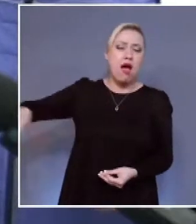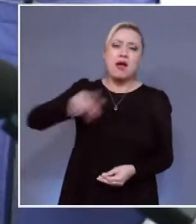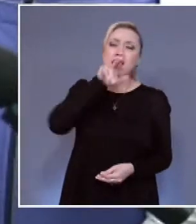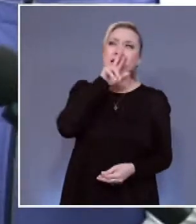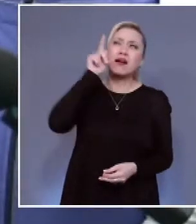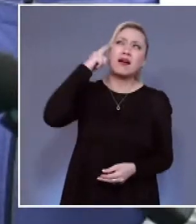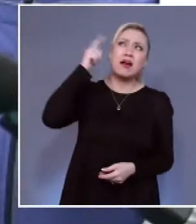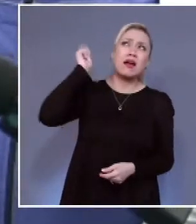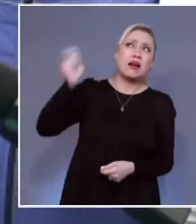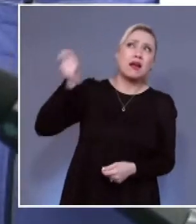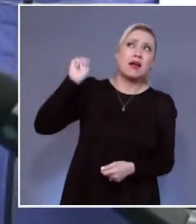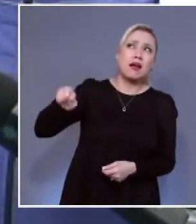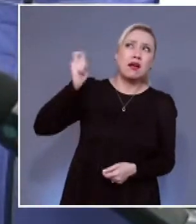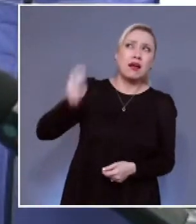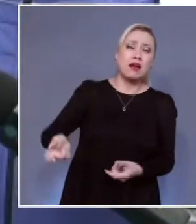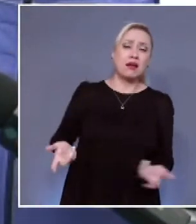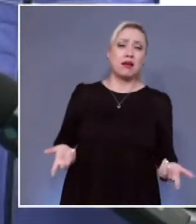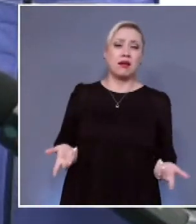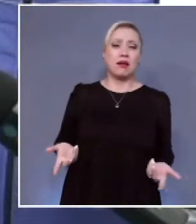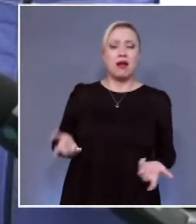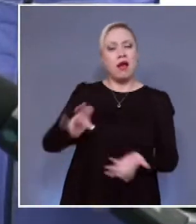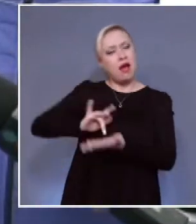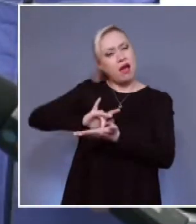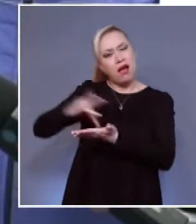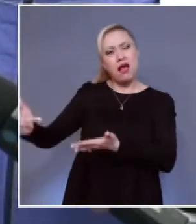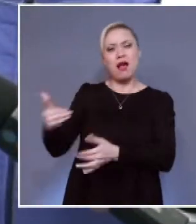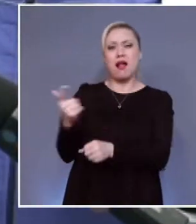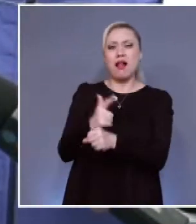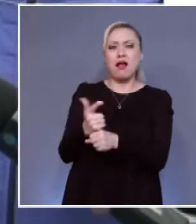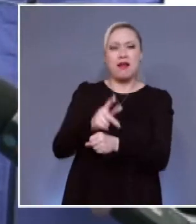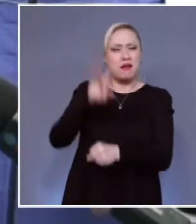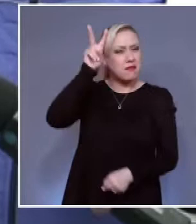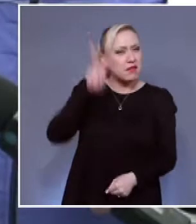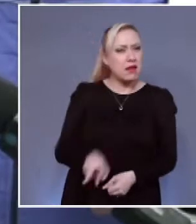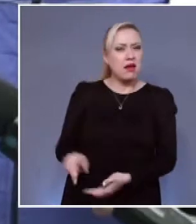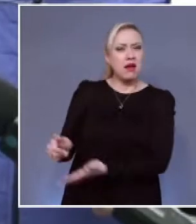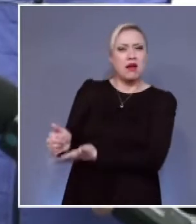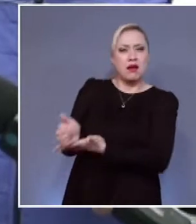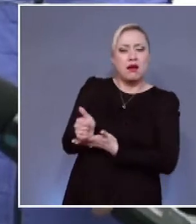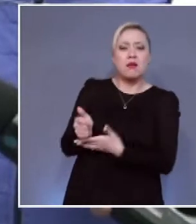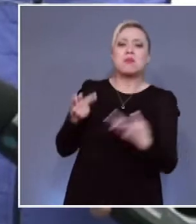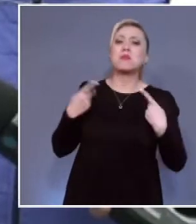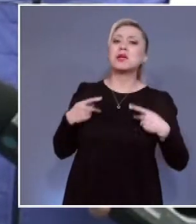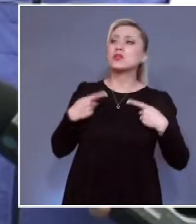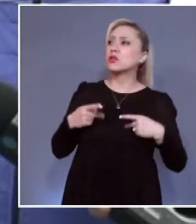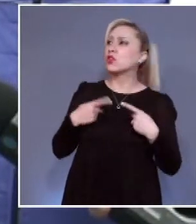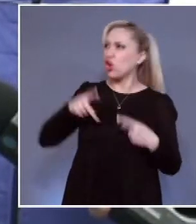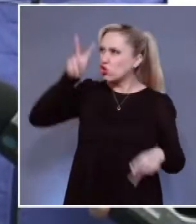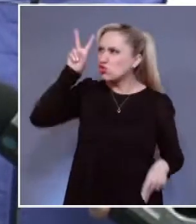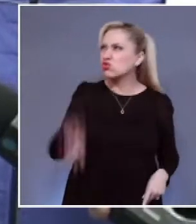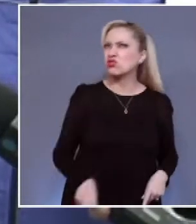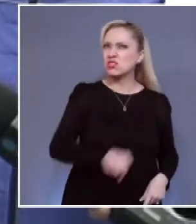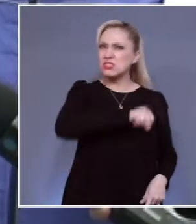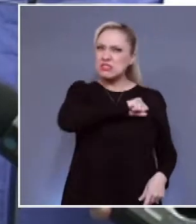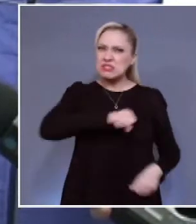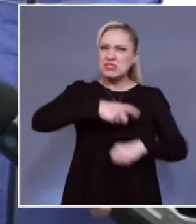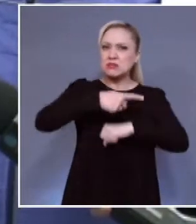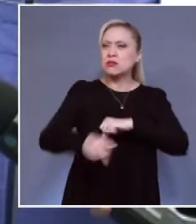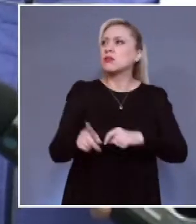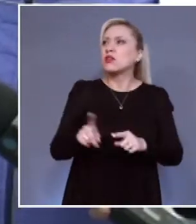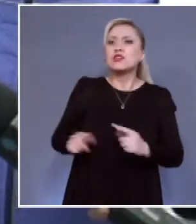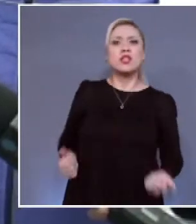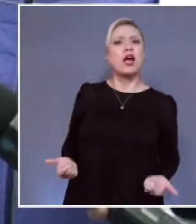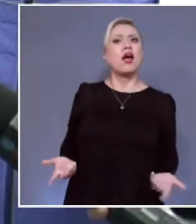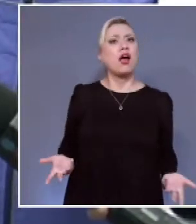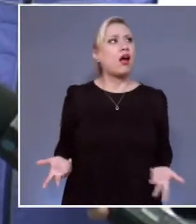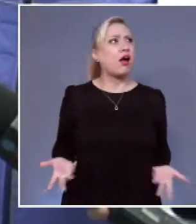Pero, en verdad, no está la gente que está y hay mucha injusticia. Hay